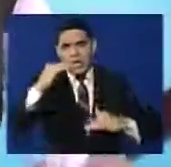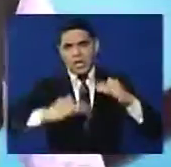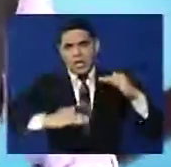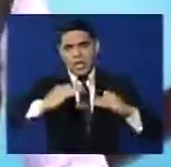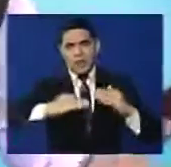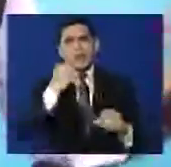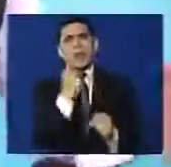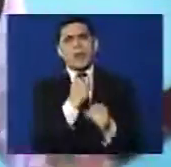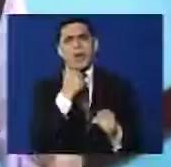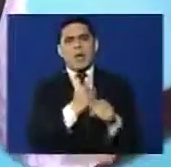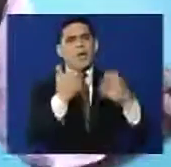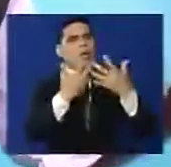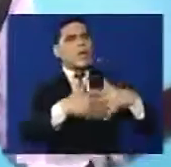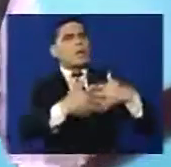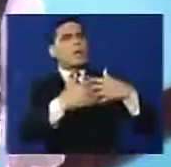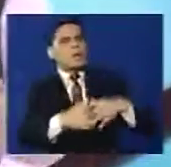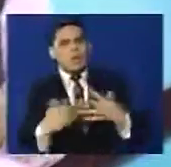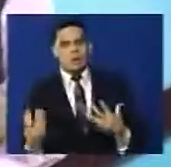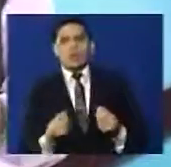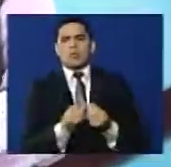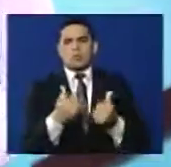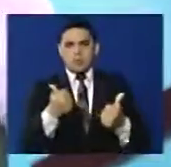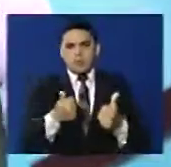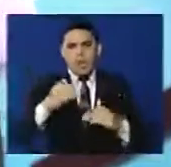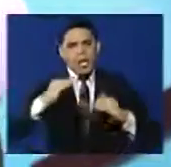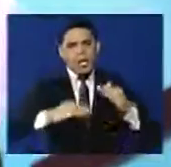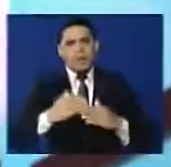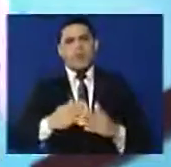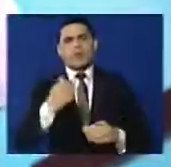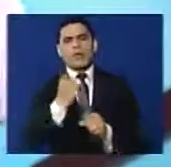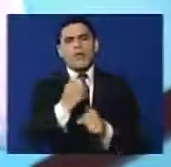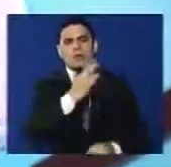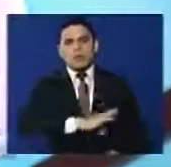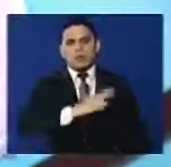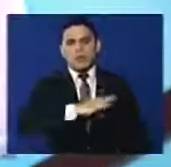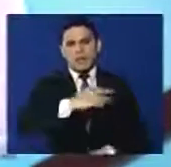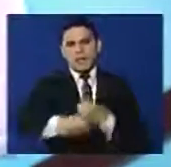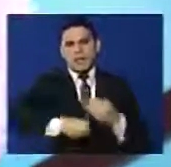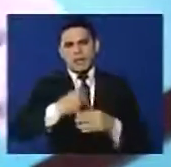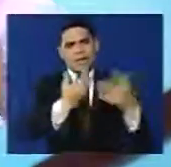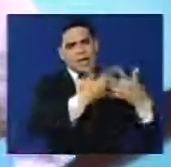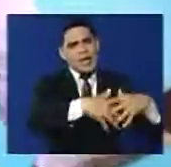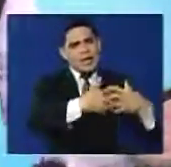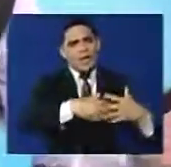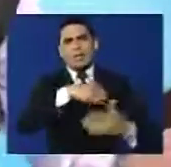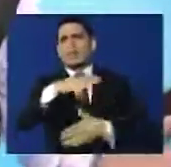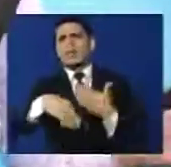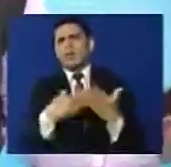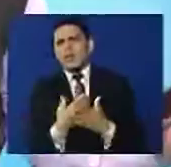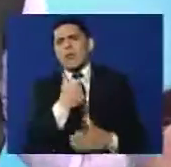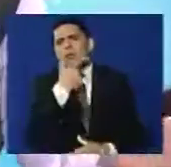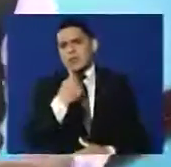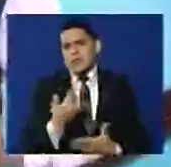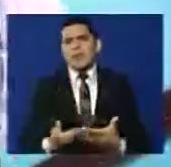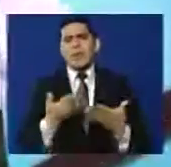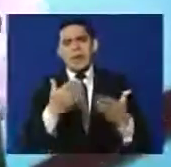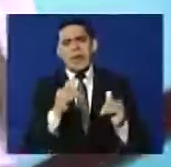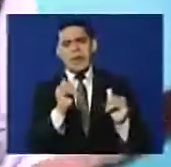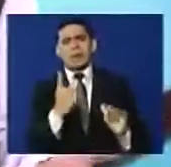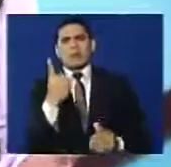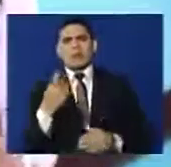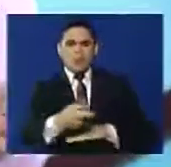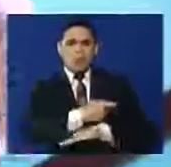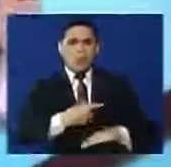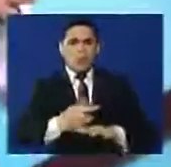entre trabajadores, empresarios, en la función social que deben ejercer las empresas. Debe facilitar las cosas, está bien, es para eso es